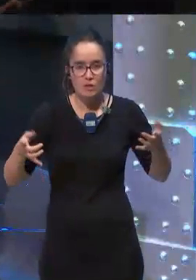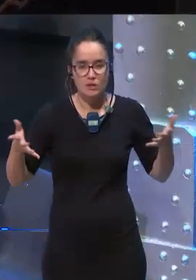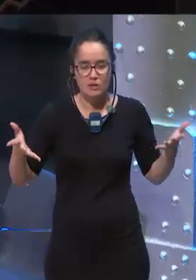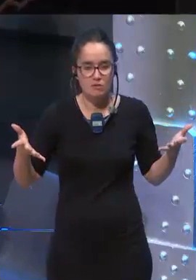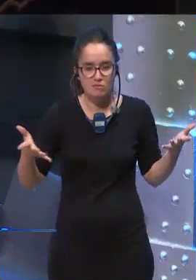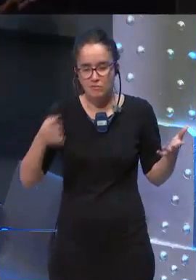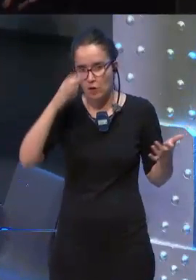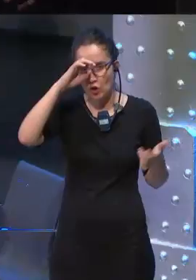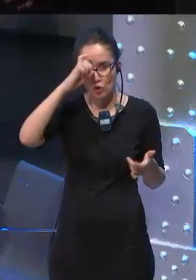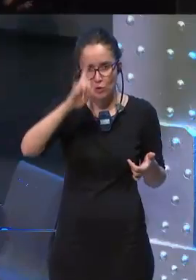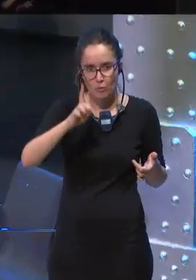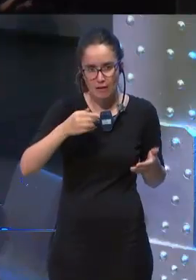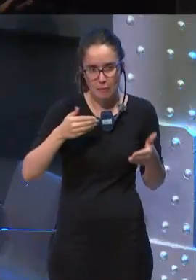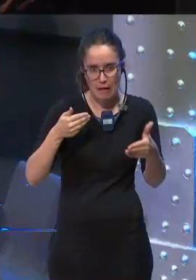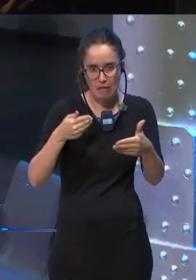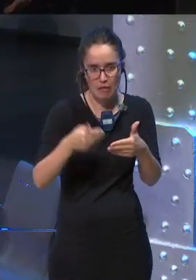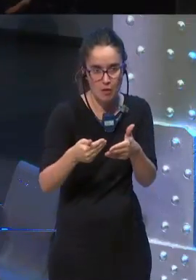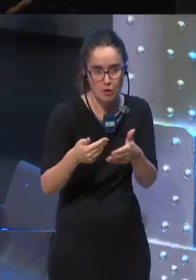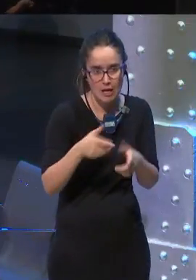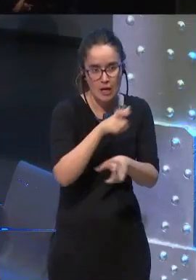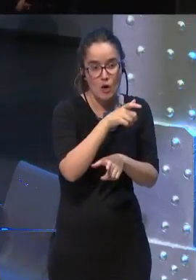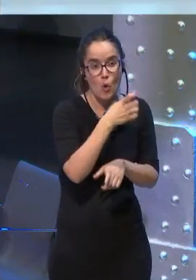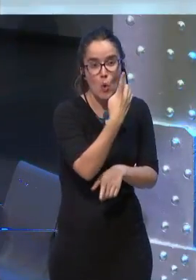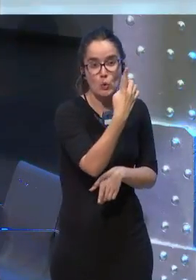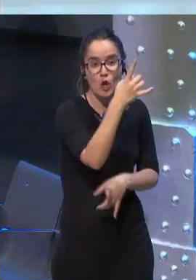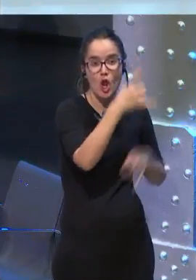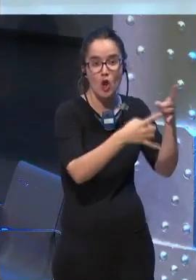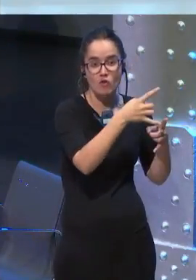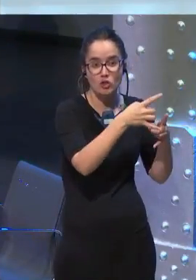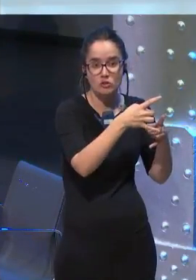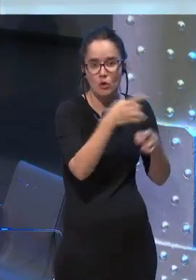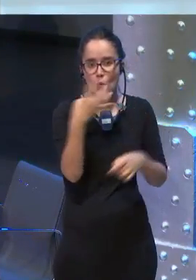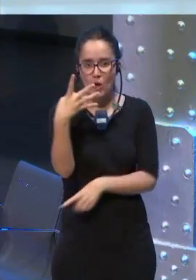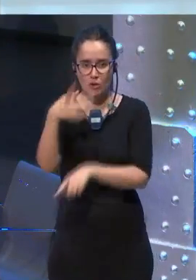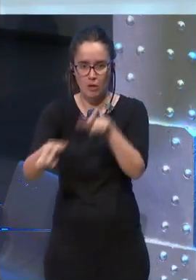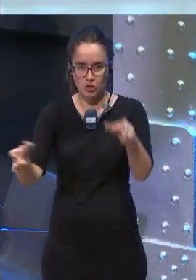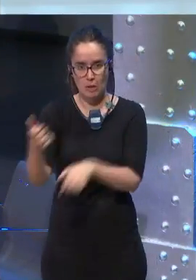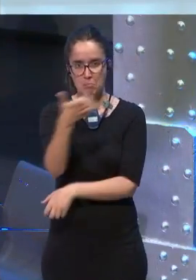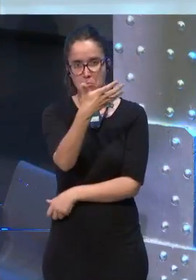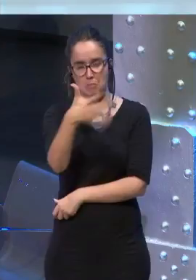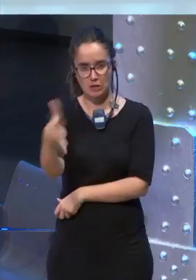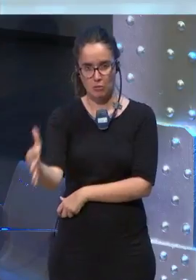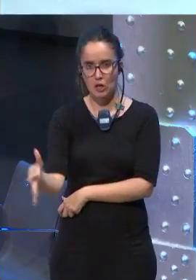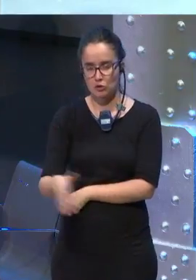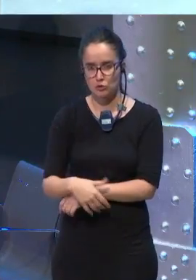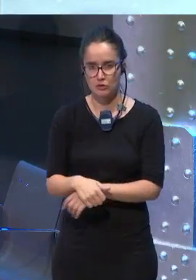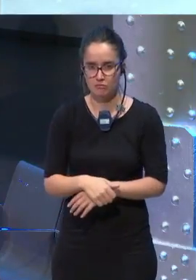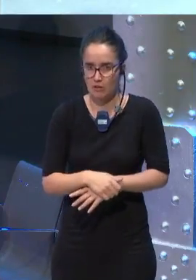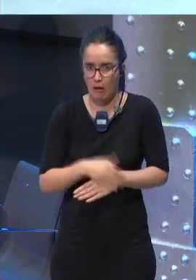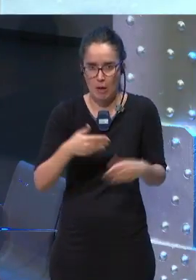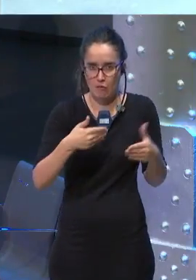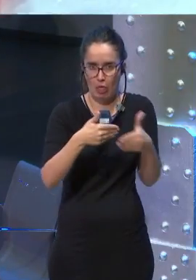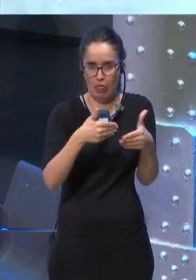no os tenéis que preocupar a corto plazo porque hay 4 personas por cada robot, más o menos como ratio.